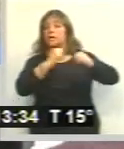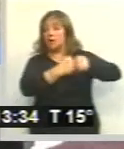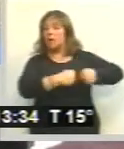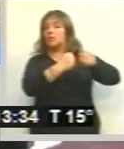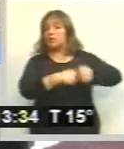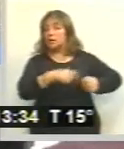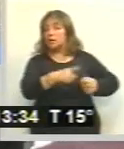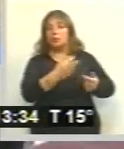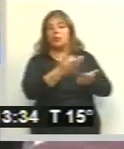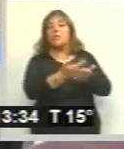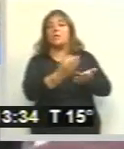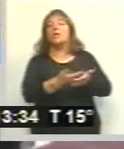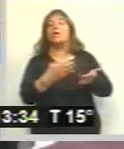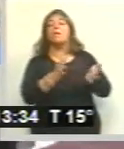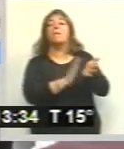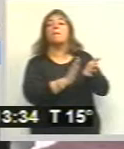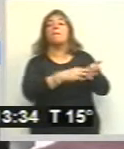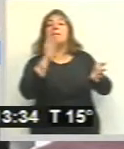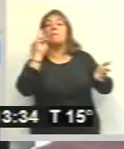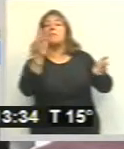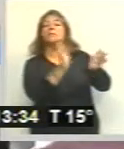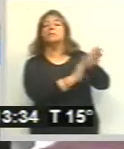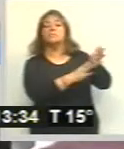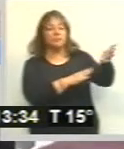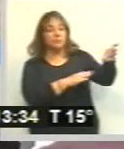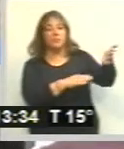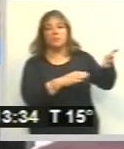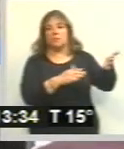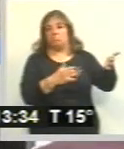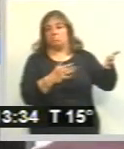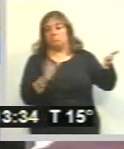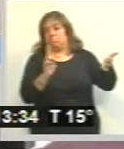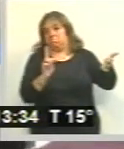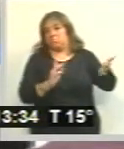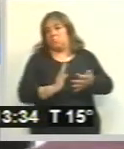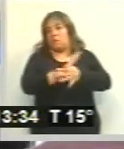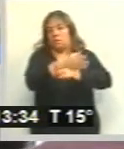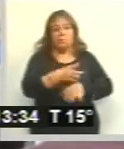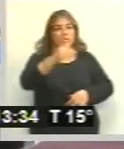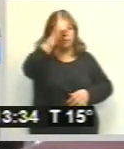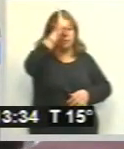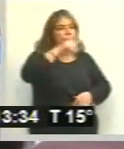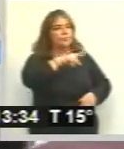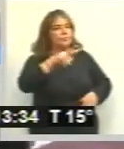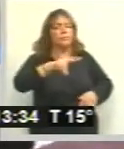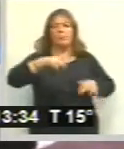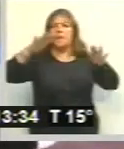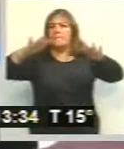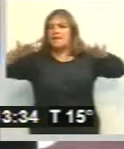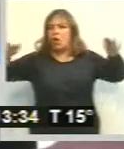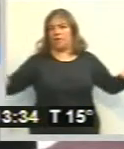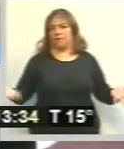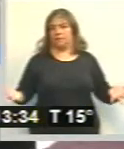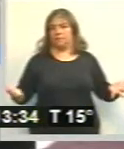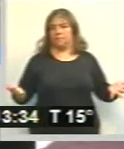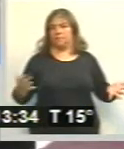Al solicitar la autorización a los propietarios o al morador, ingresaron y observaron que participaban menores de edad.